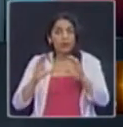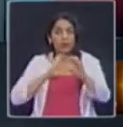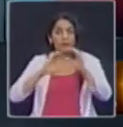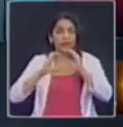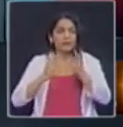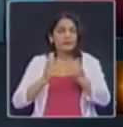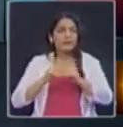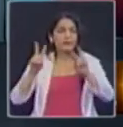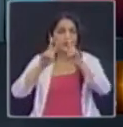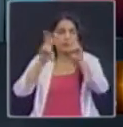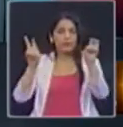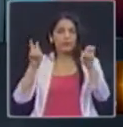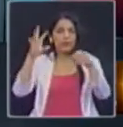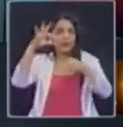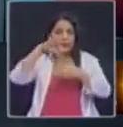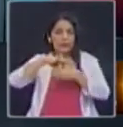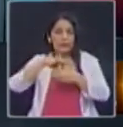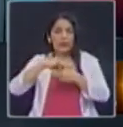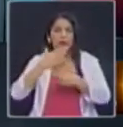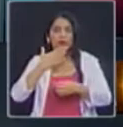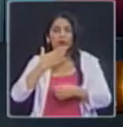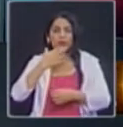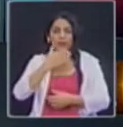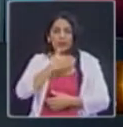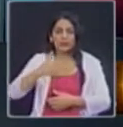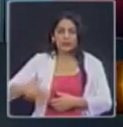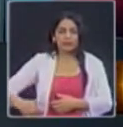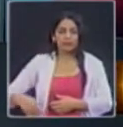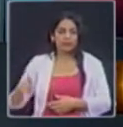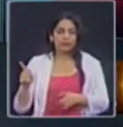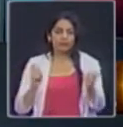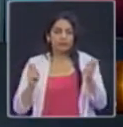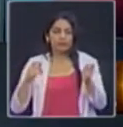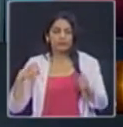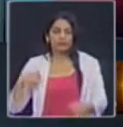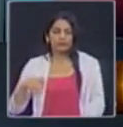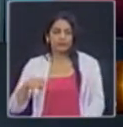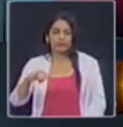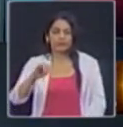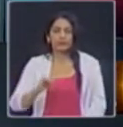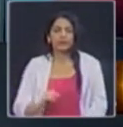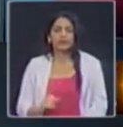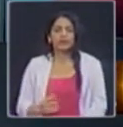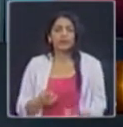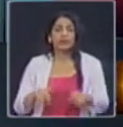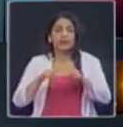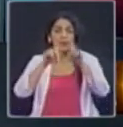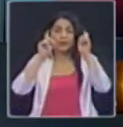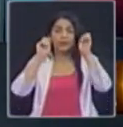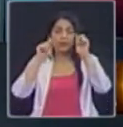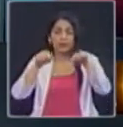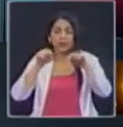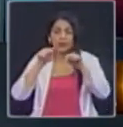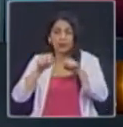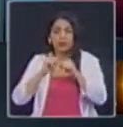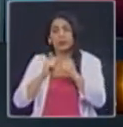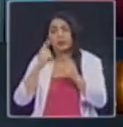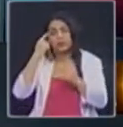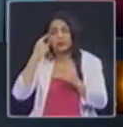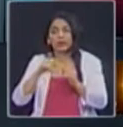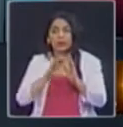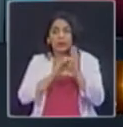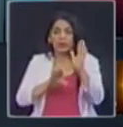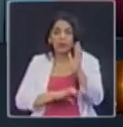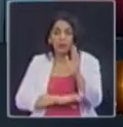y dice para garantizar el principio de la alternabilidad está usted de acuerdo con mentar la constitución de la república del ecuador- para que